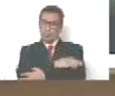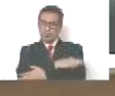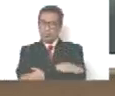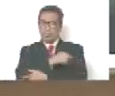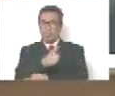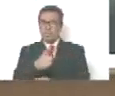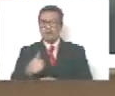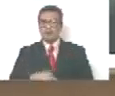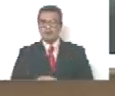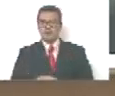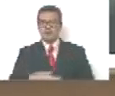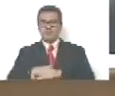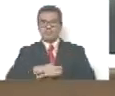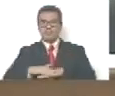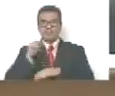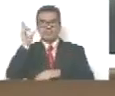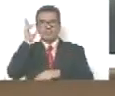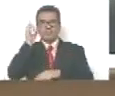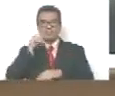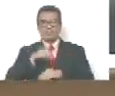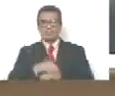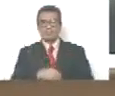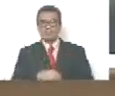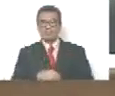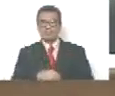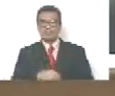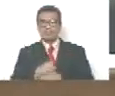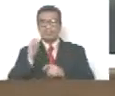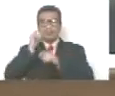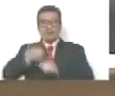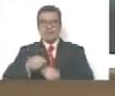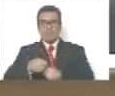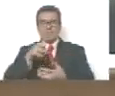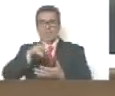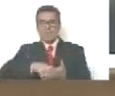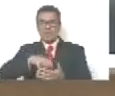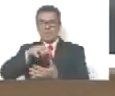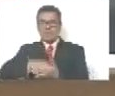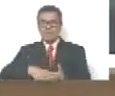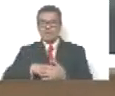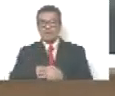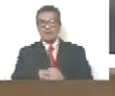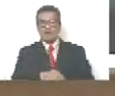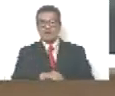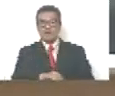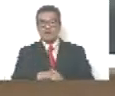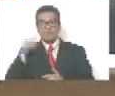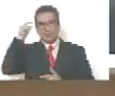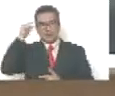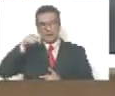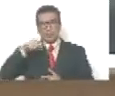compañeros, compañeras, pescadores, pescadoras, acuicultores y acuicultoras hoy en su día.